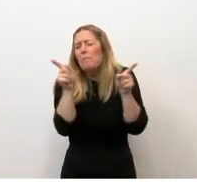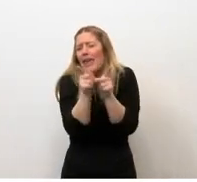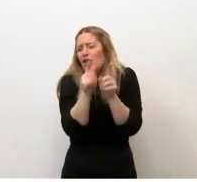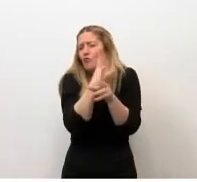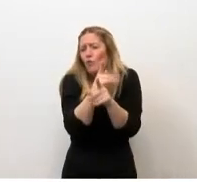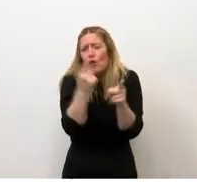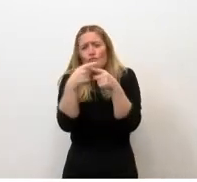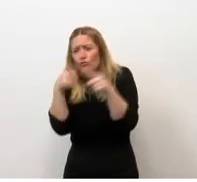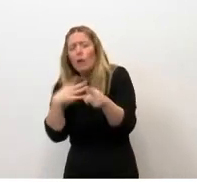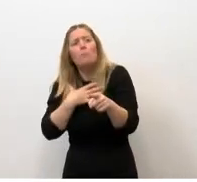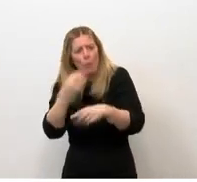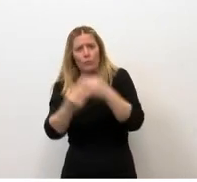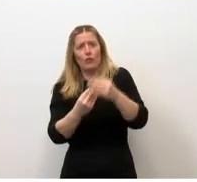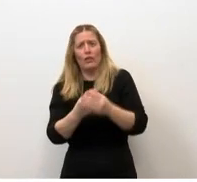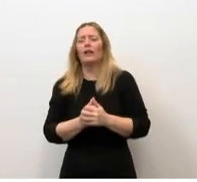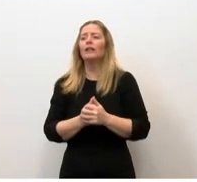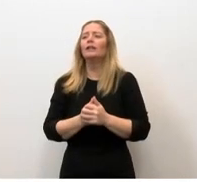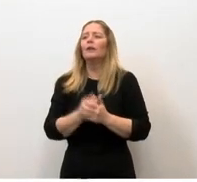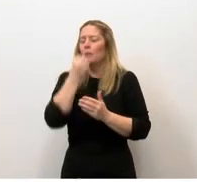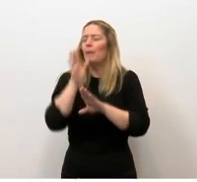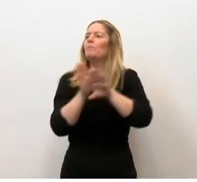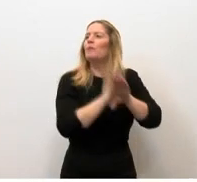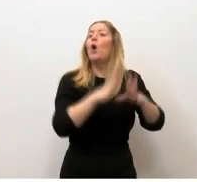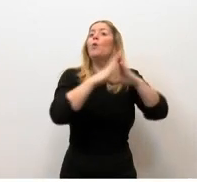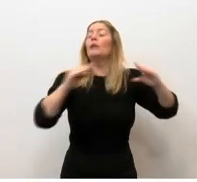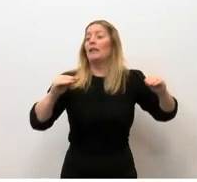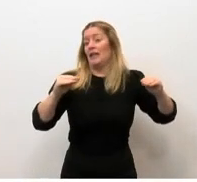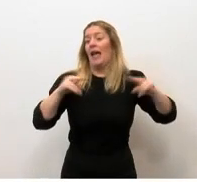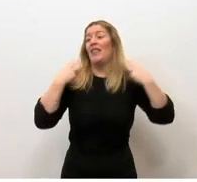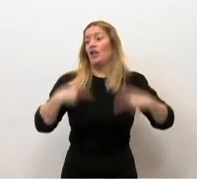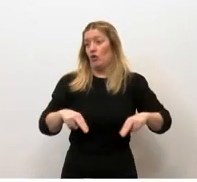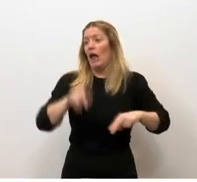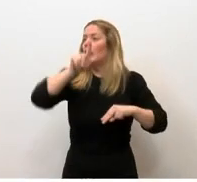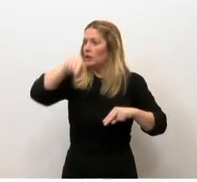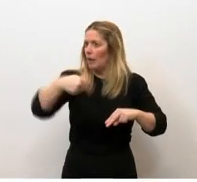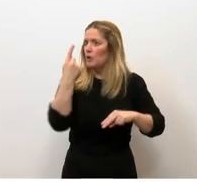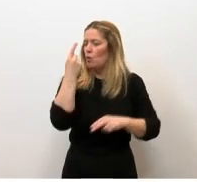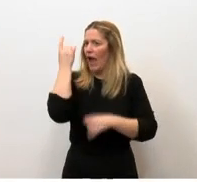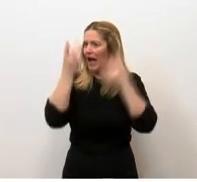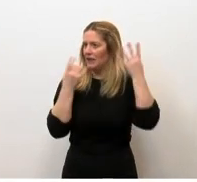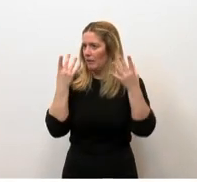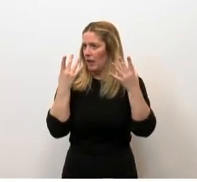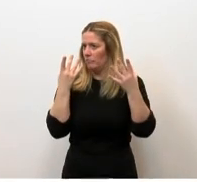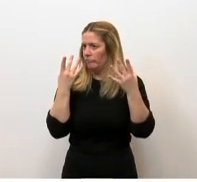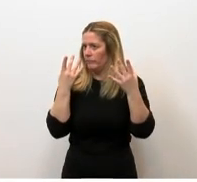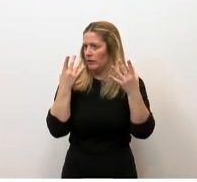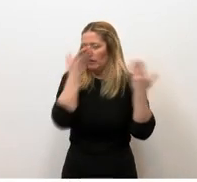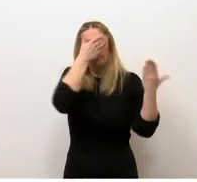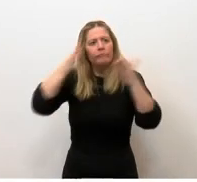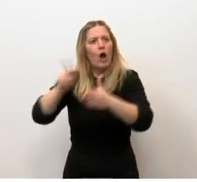hacer. La Universidad de Girona, por supuesto, también ha hecho una actividad para el 11F.